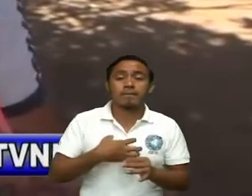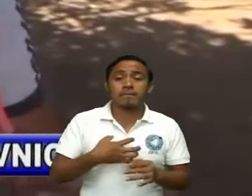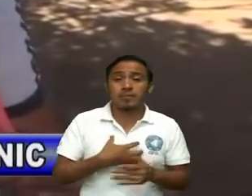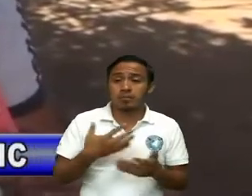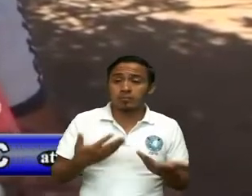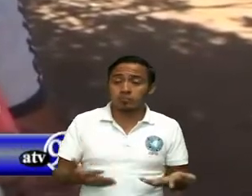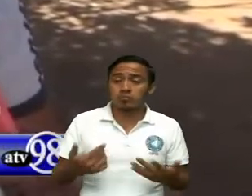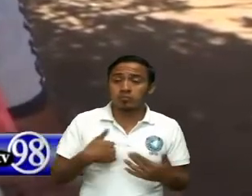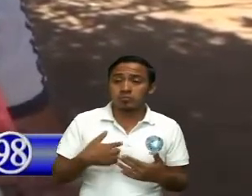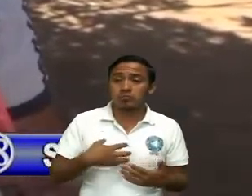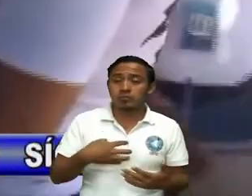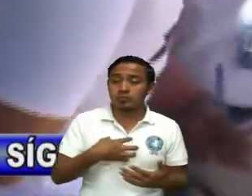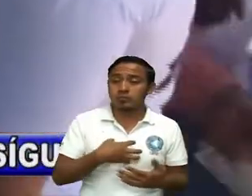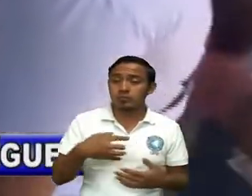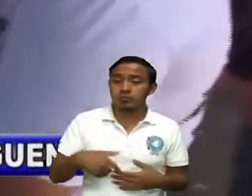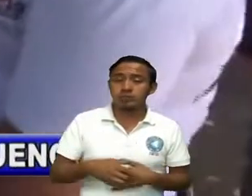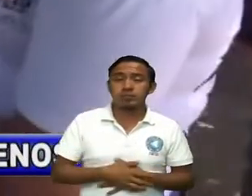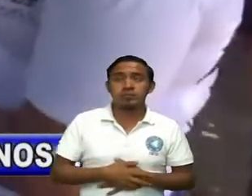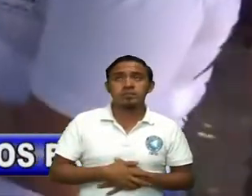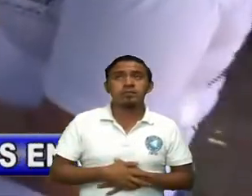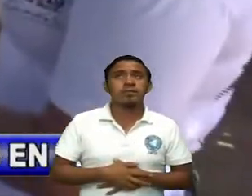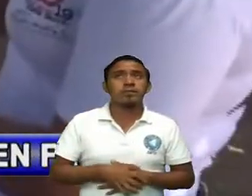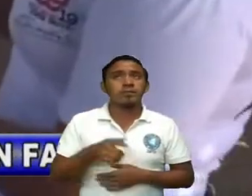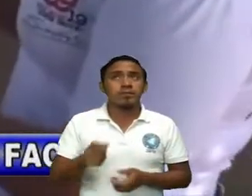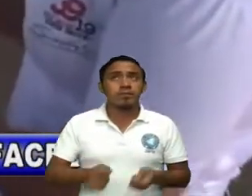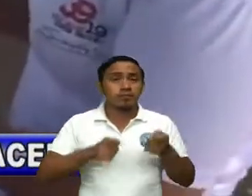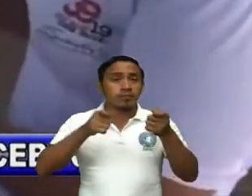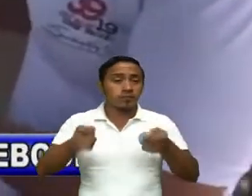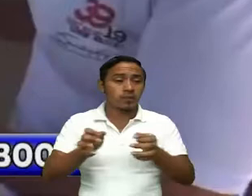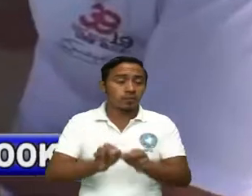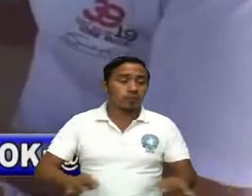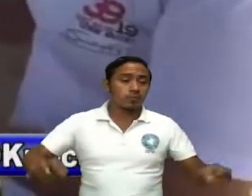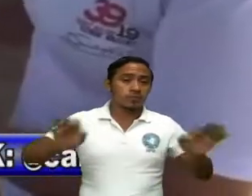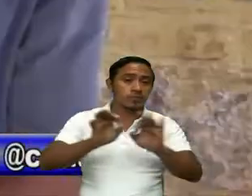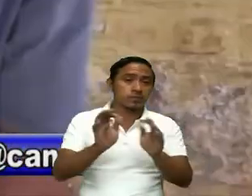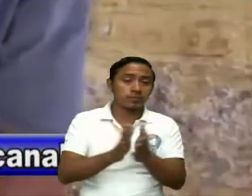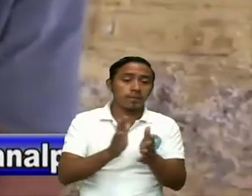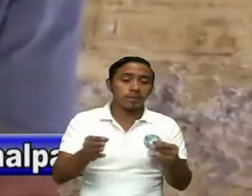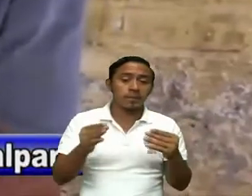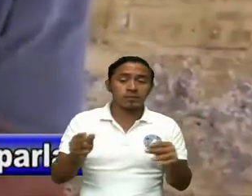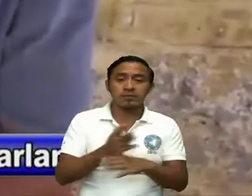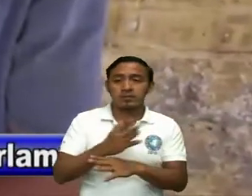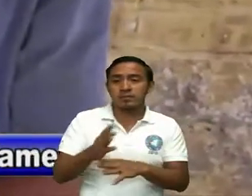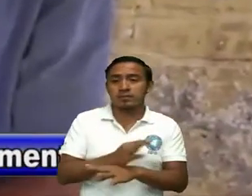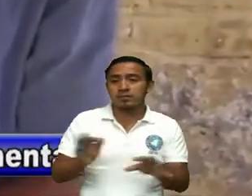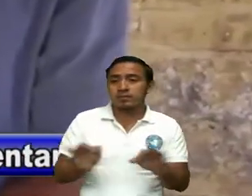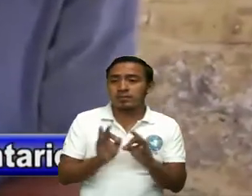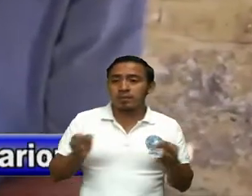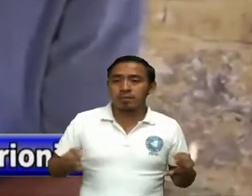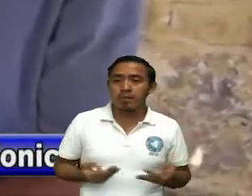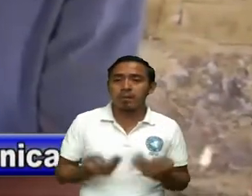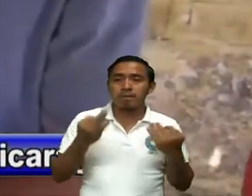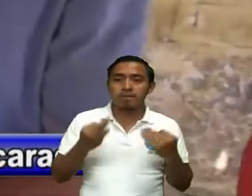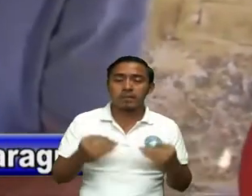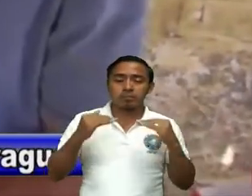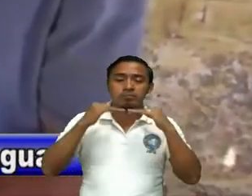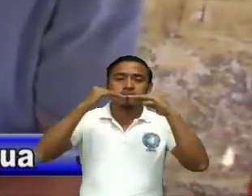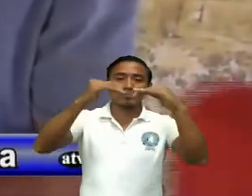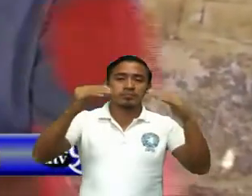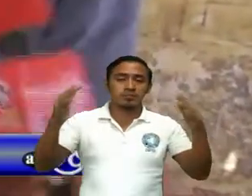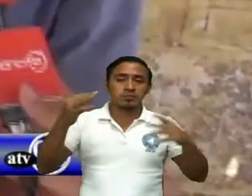dueño legítimo. Con la entrega de este importante documento legal para las familias, garantizan su estabilidad